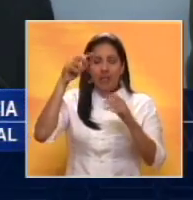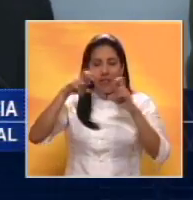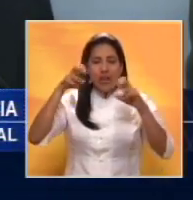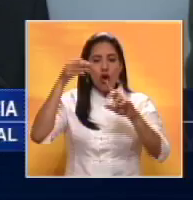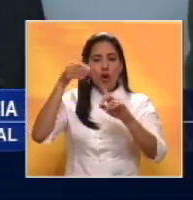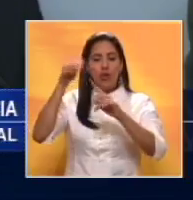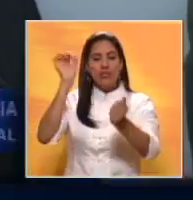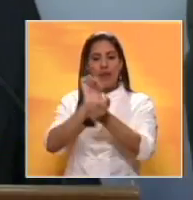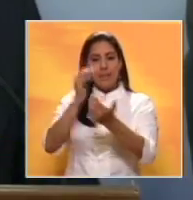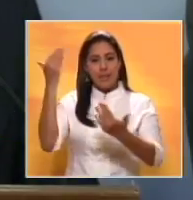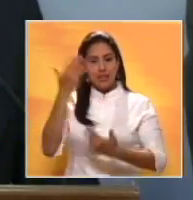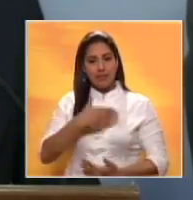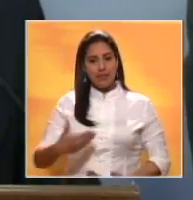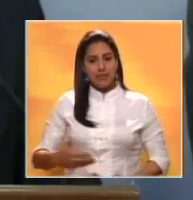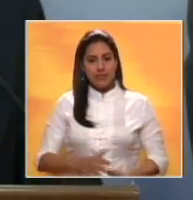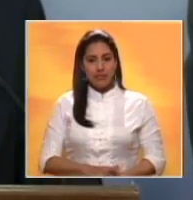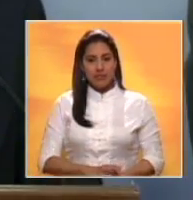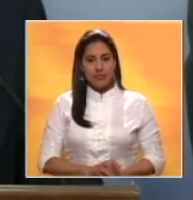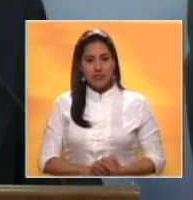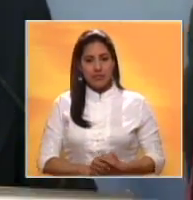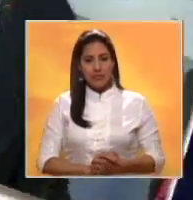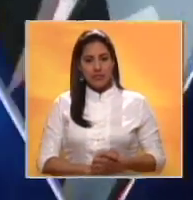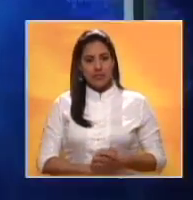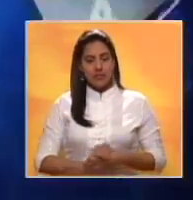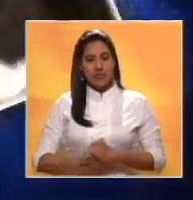que incriminen al jefe de Estado.